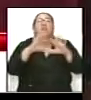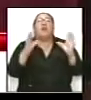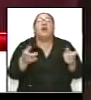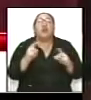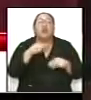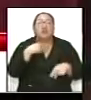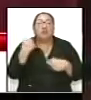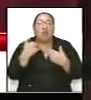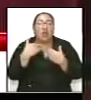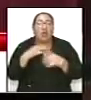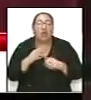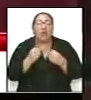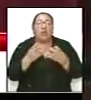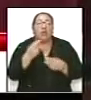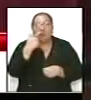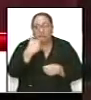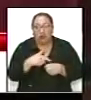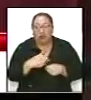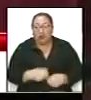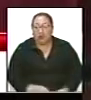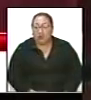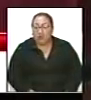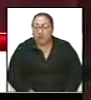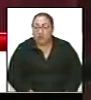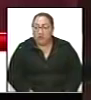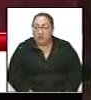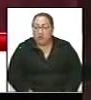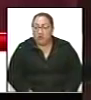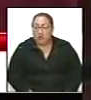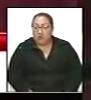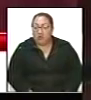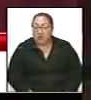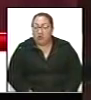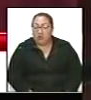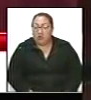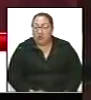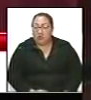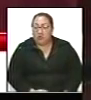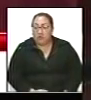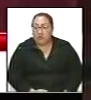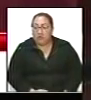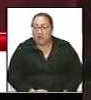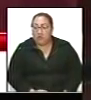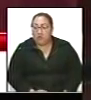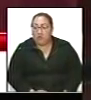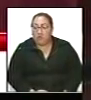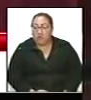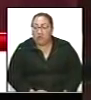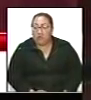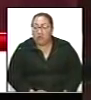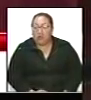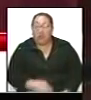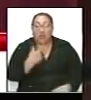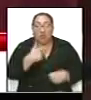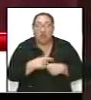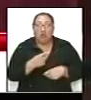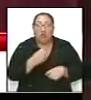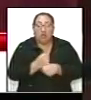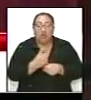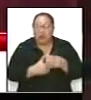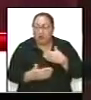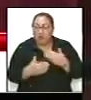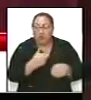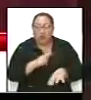malogren, se les da un combustible. El combustible de funcionamiento, que es para que rueden, para que se desplacen, para que hagan sus operaciones